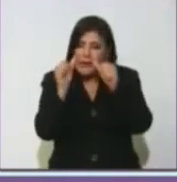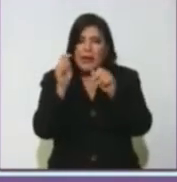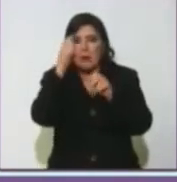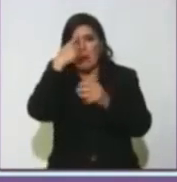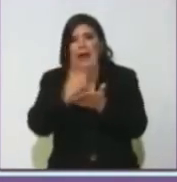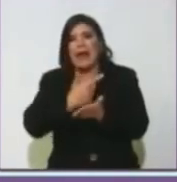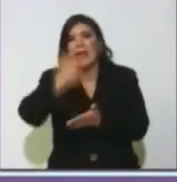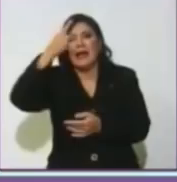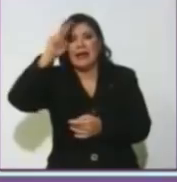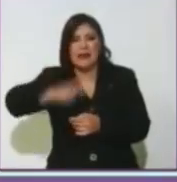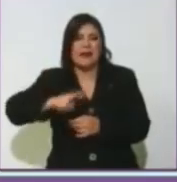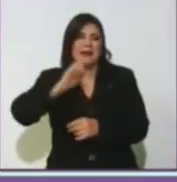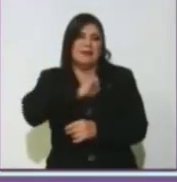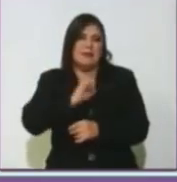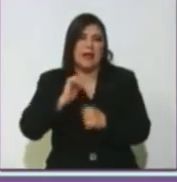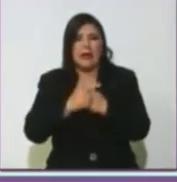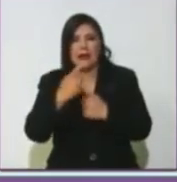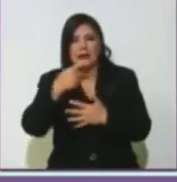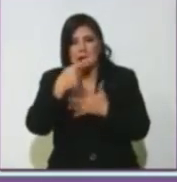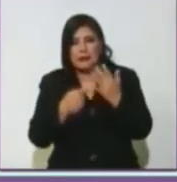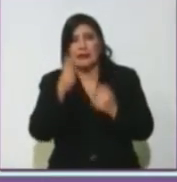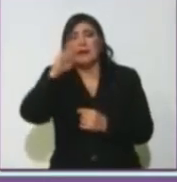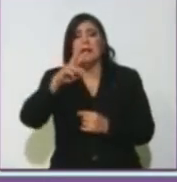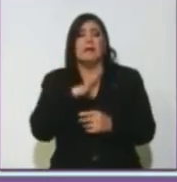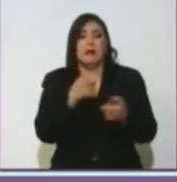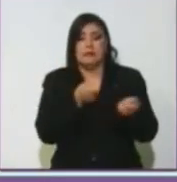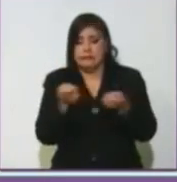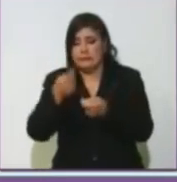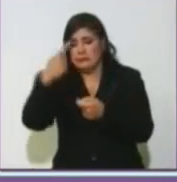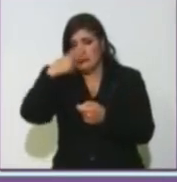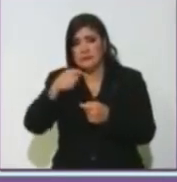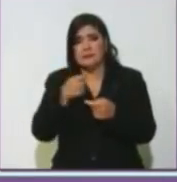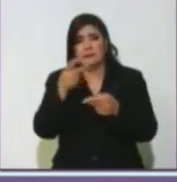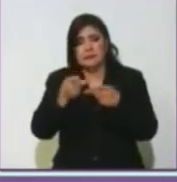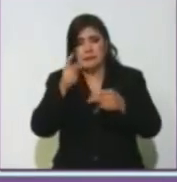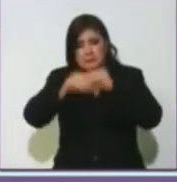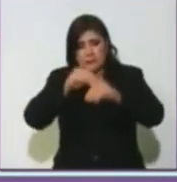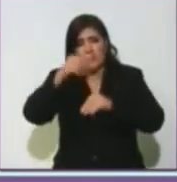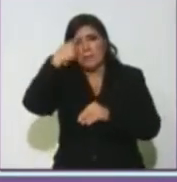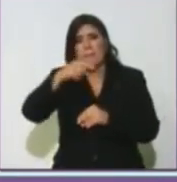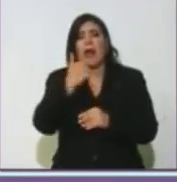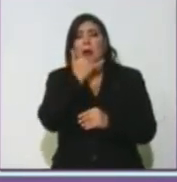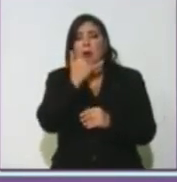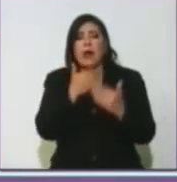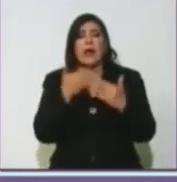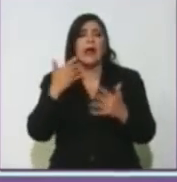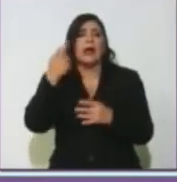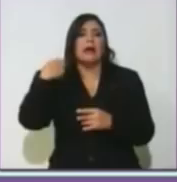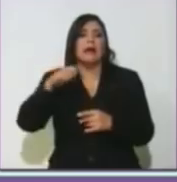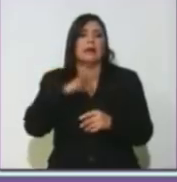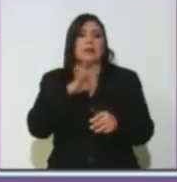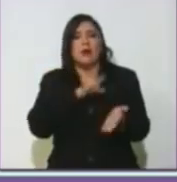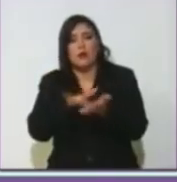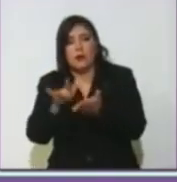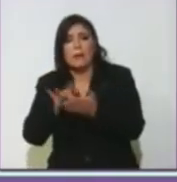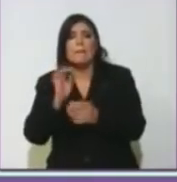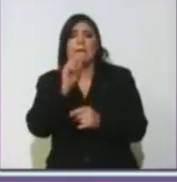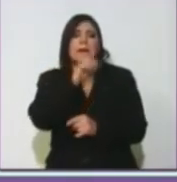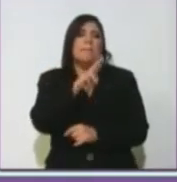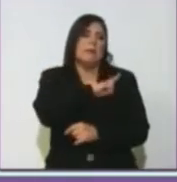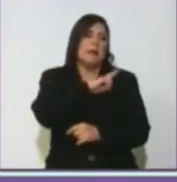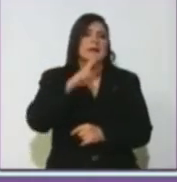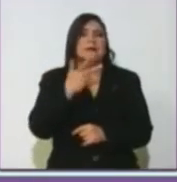plantearíamos coordinación planificada de policías de investigación con preventivas y reactivas auxiliares y privadas